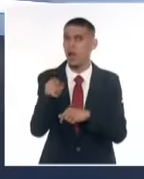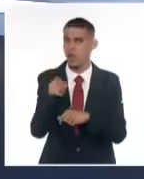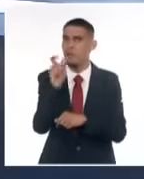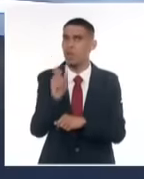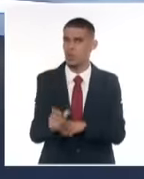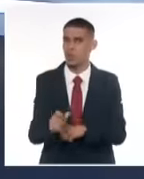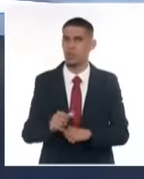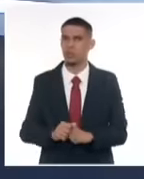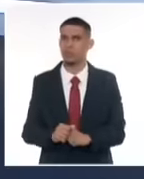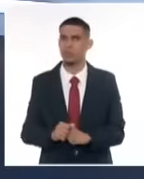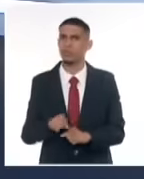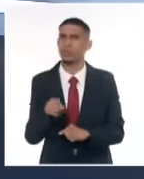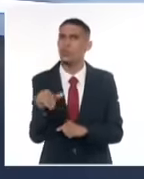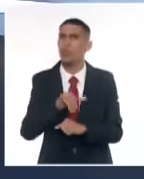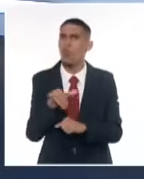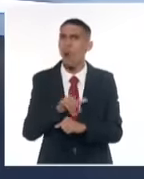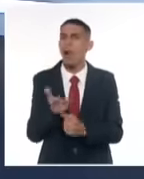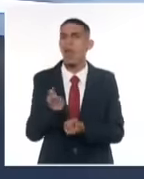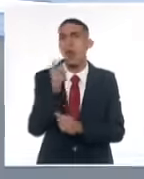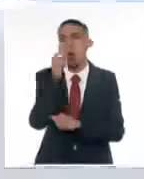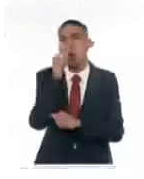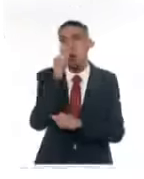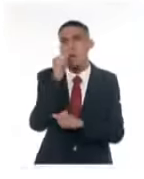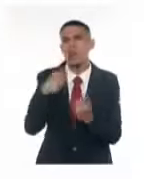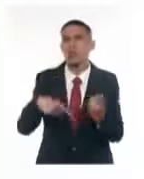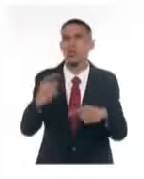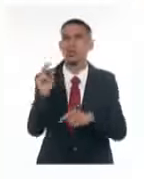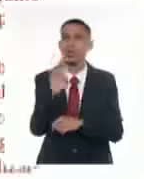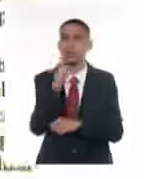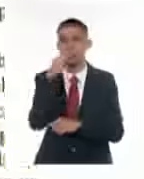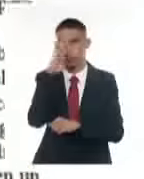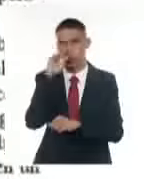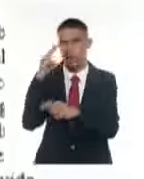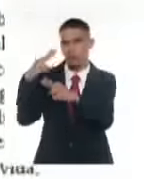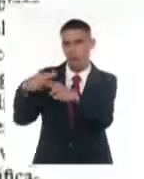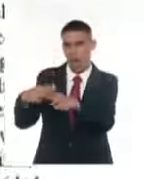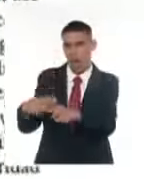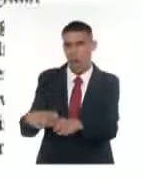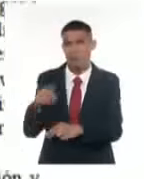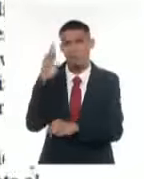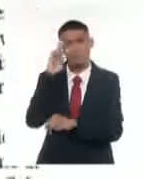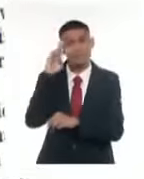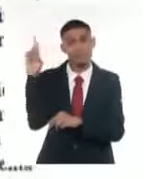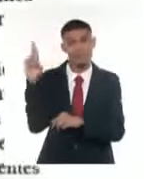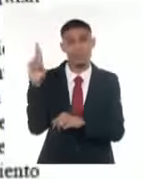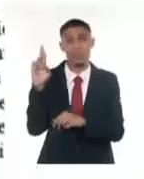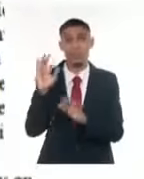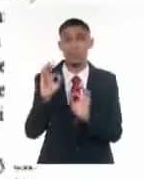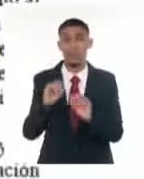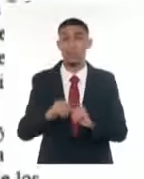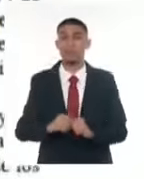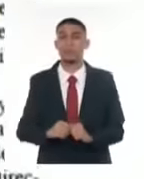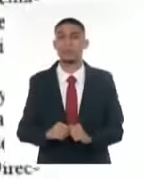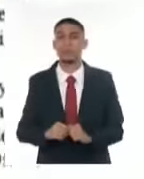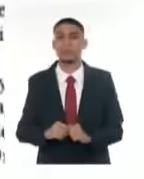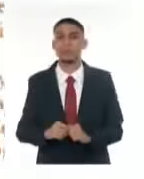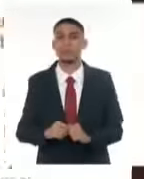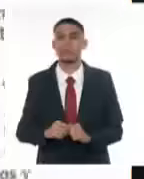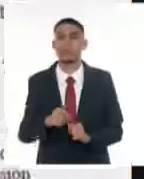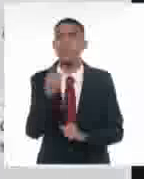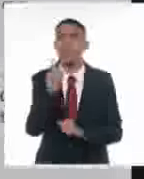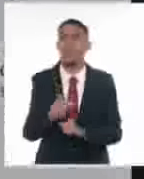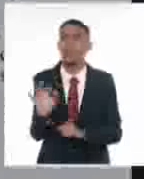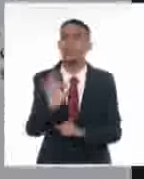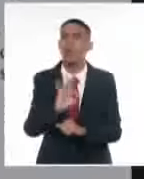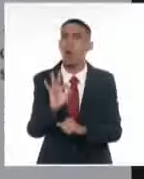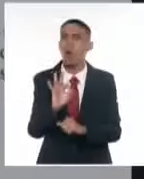también terroristas que han sido incluidos en la lista. ¿Qué lista? La lista que se publicó en la Gaceta de personas sometidas a investigaciones penales